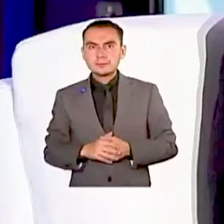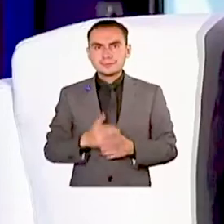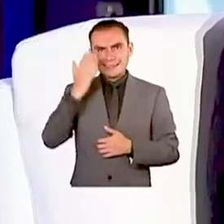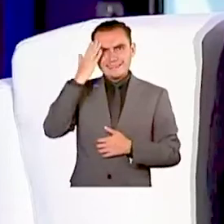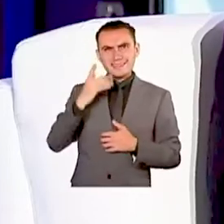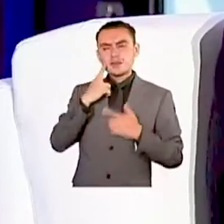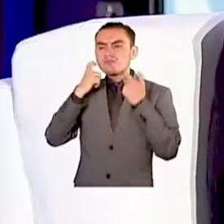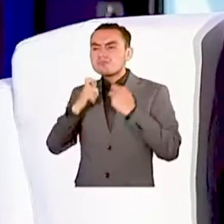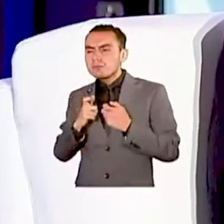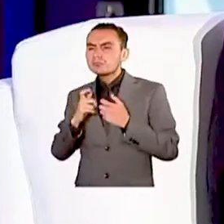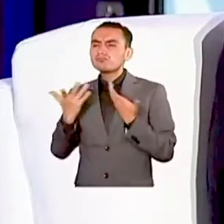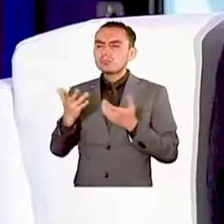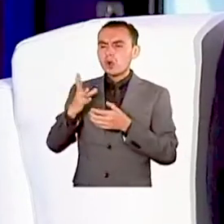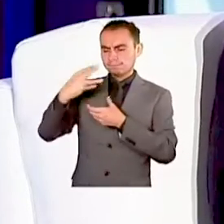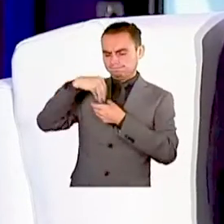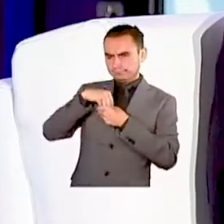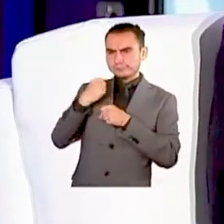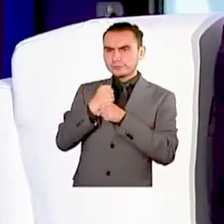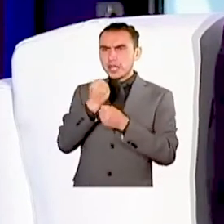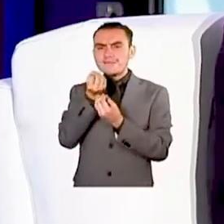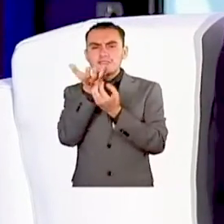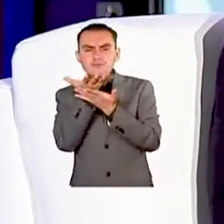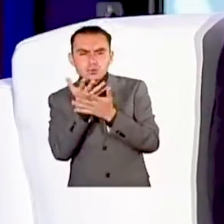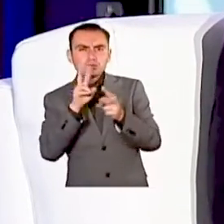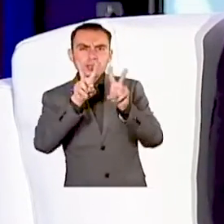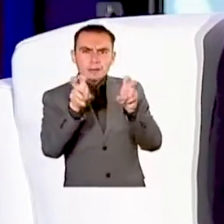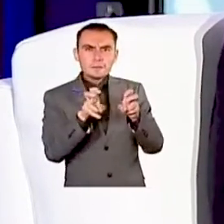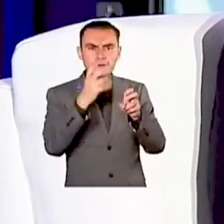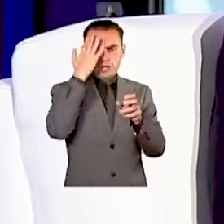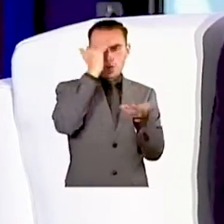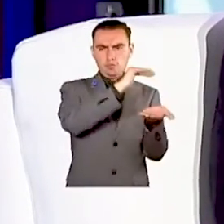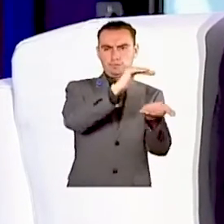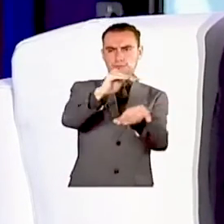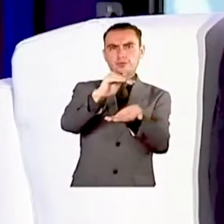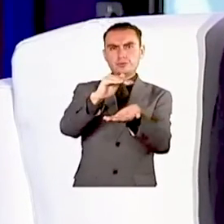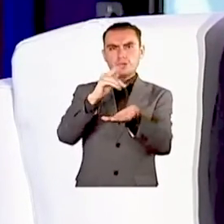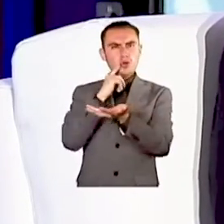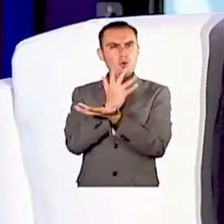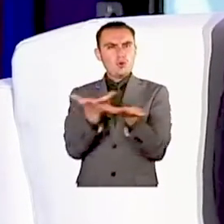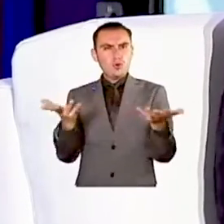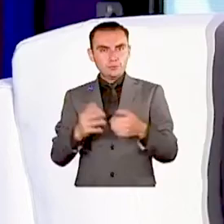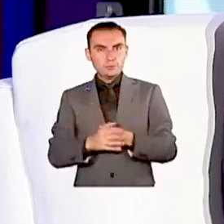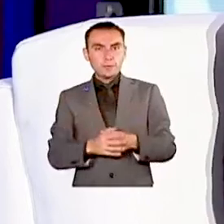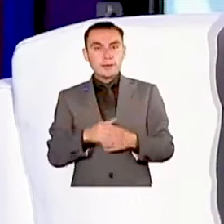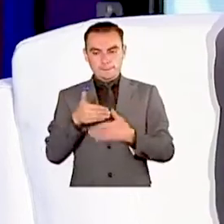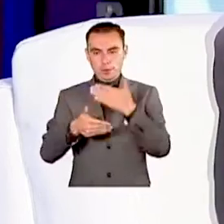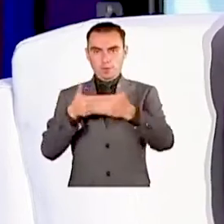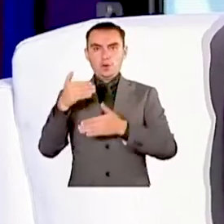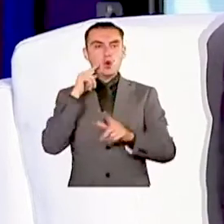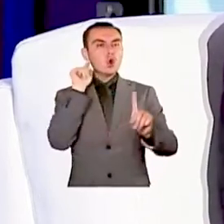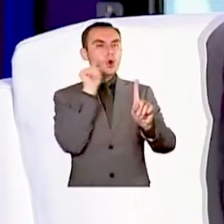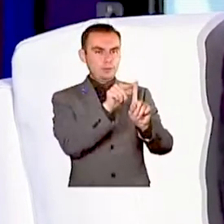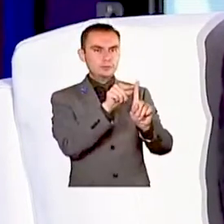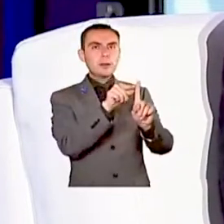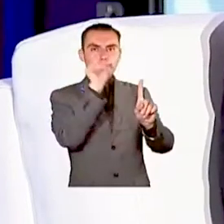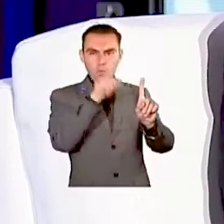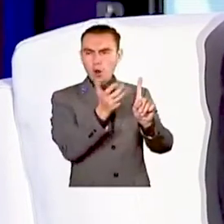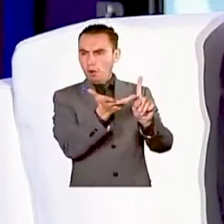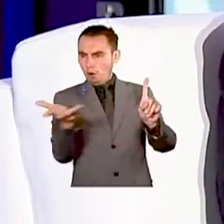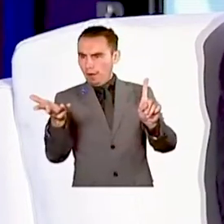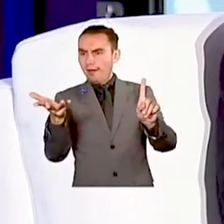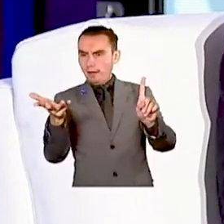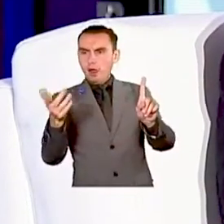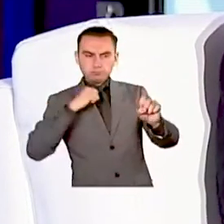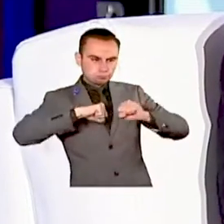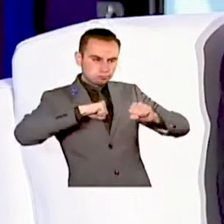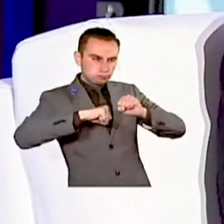en talento humano como en infraestructura, insumos, para el cumplimiento del objetivo misional. En la